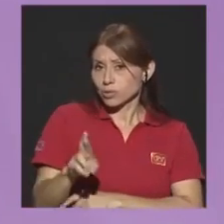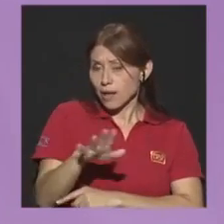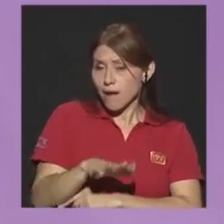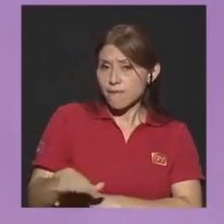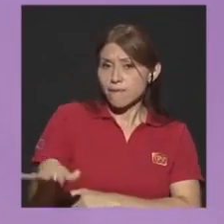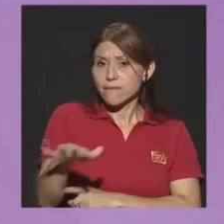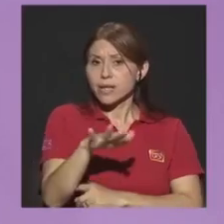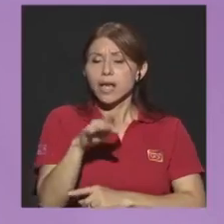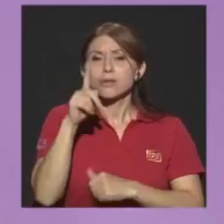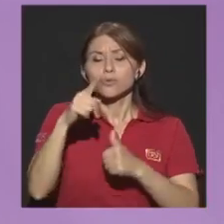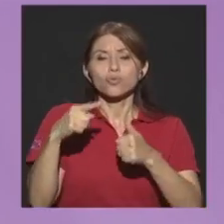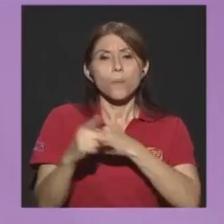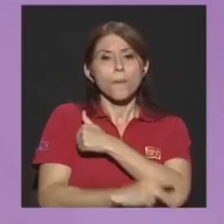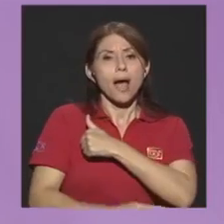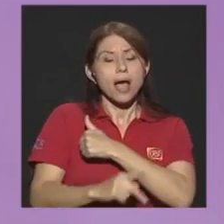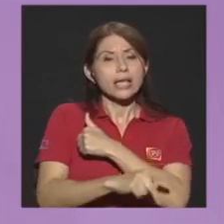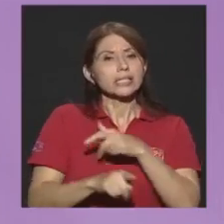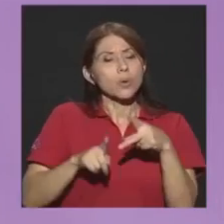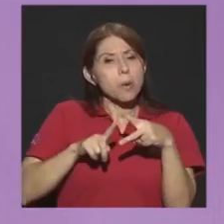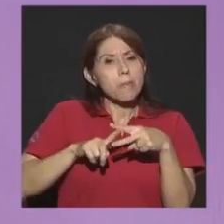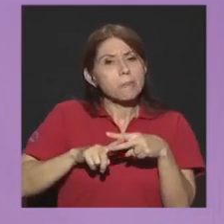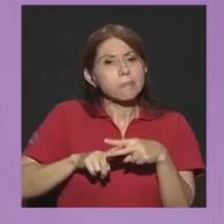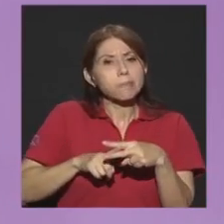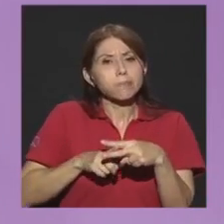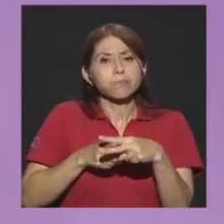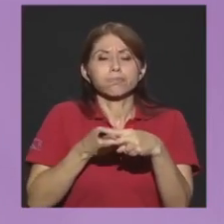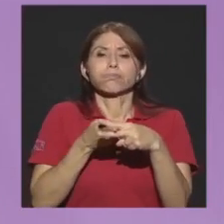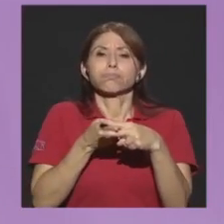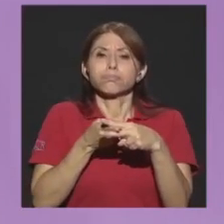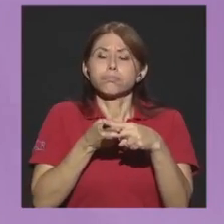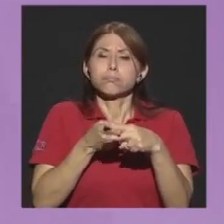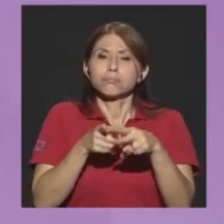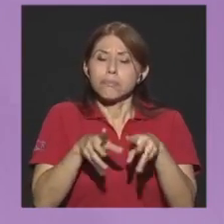país pionero en haber asumido